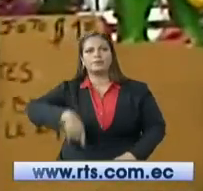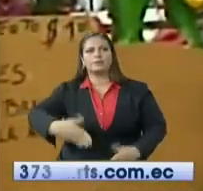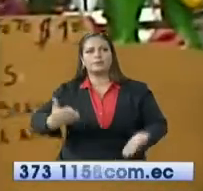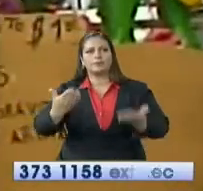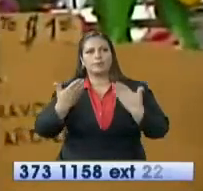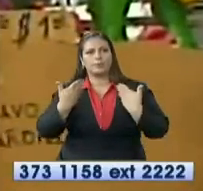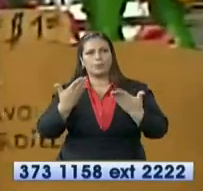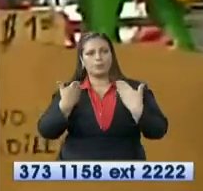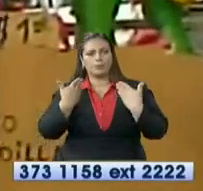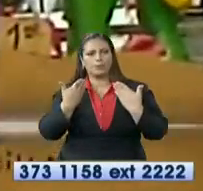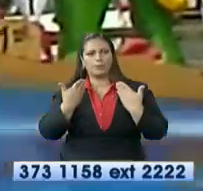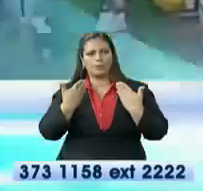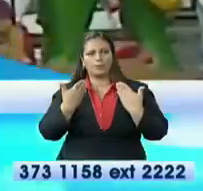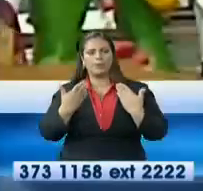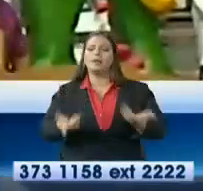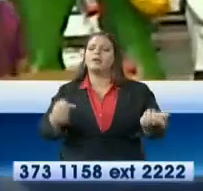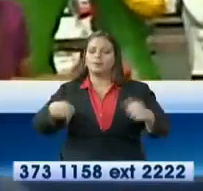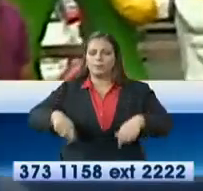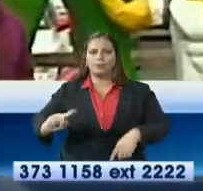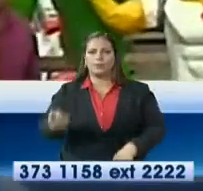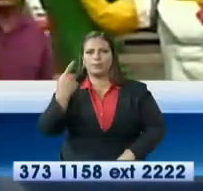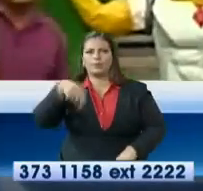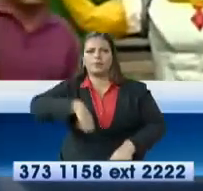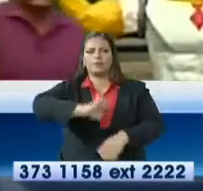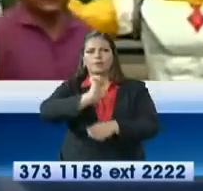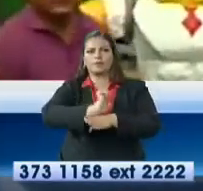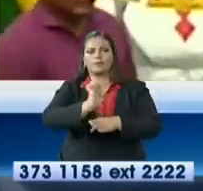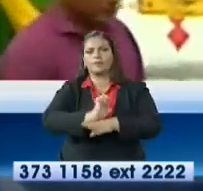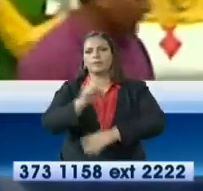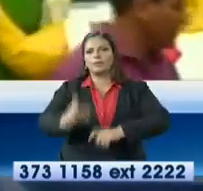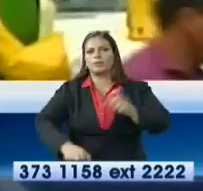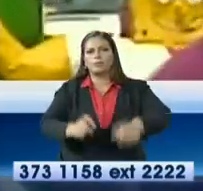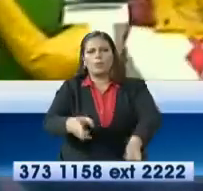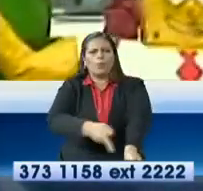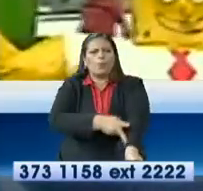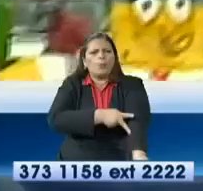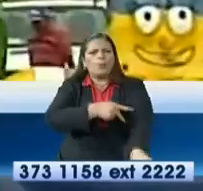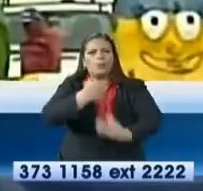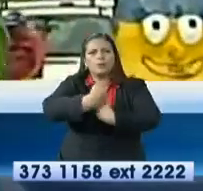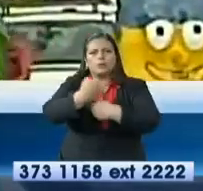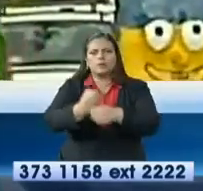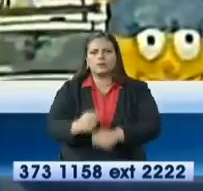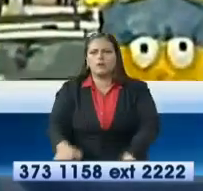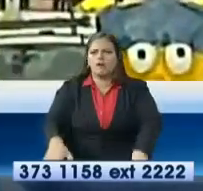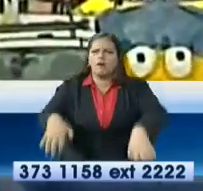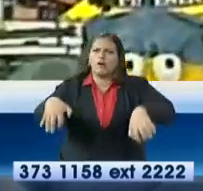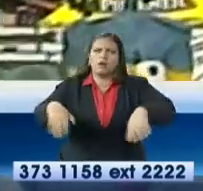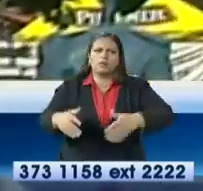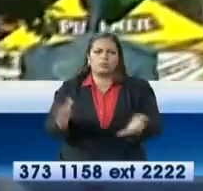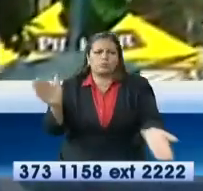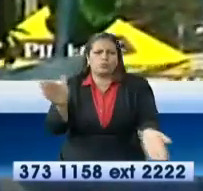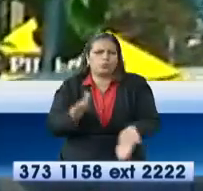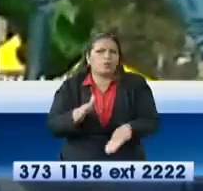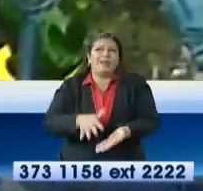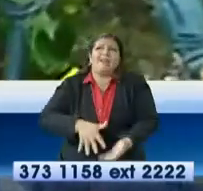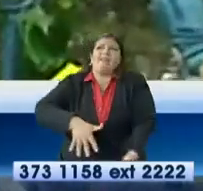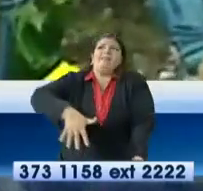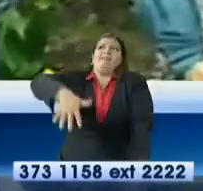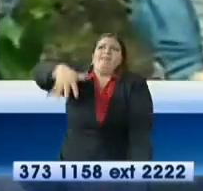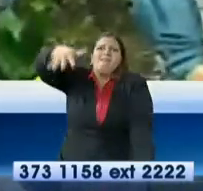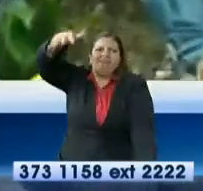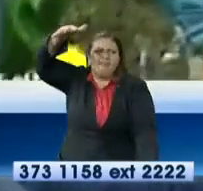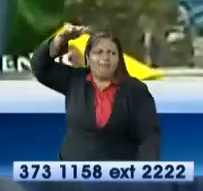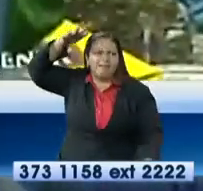es increíble la habilidad que tienen los artesanos quienes construyen estos muñecos enormes. Estamos viendo en este